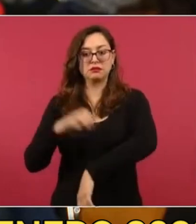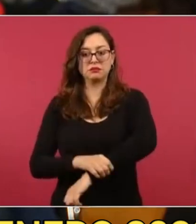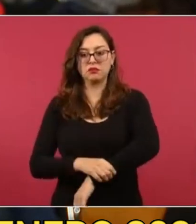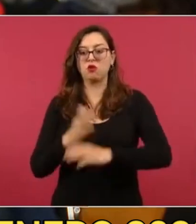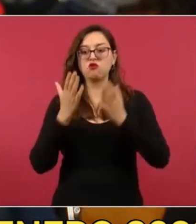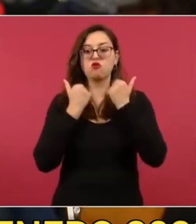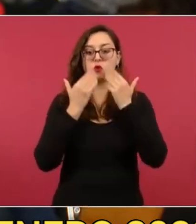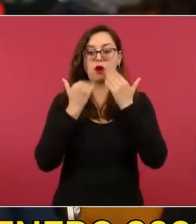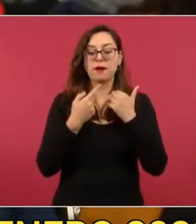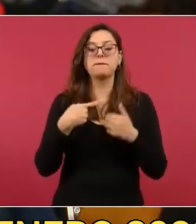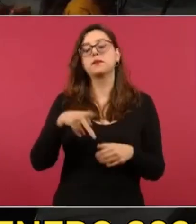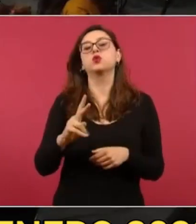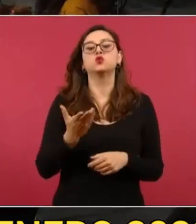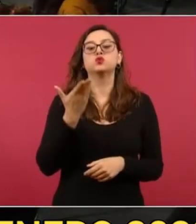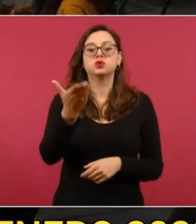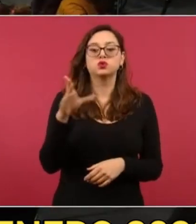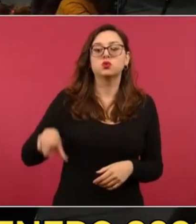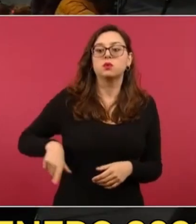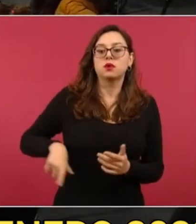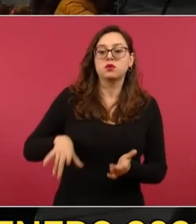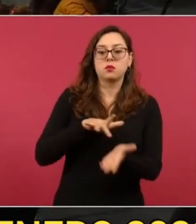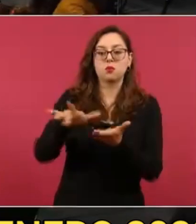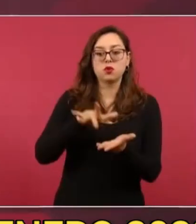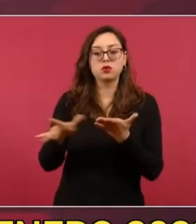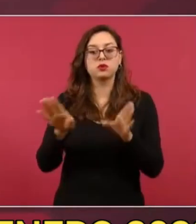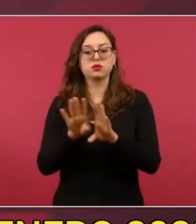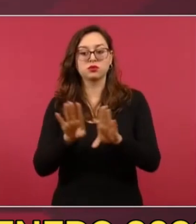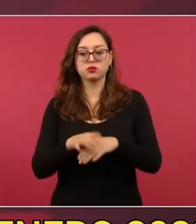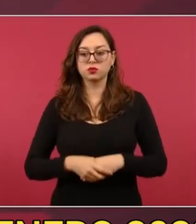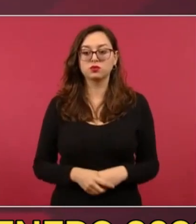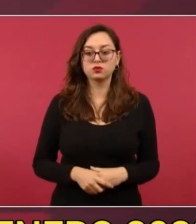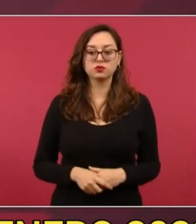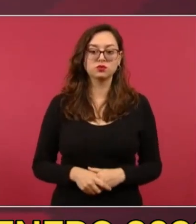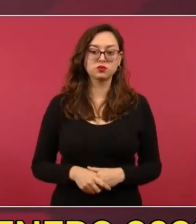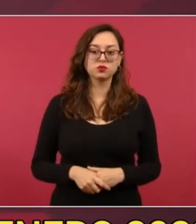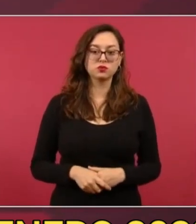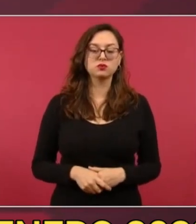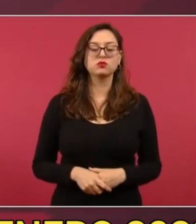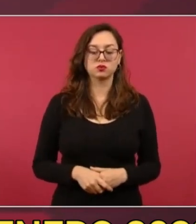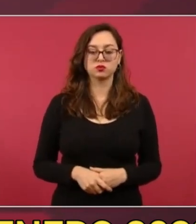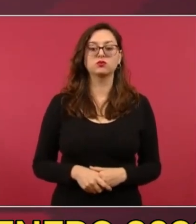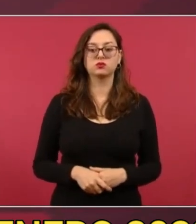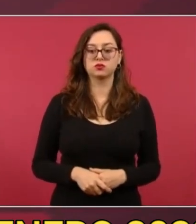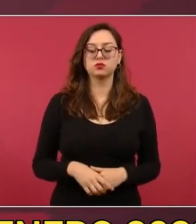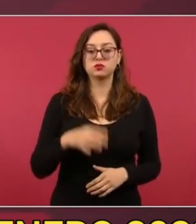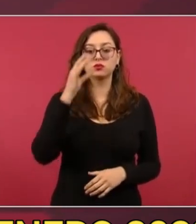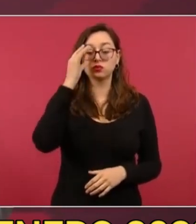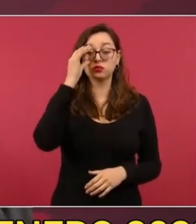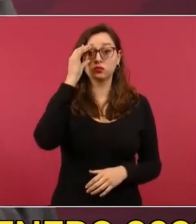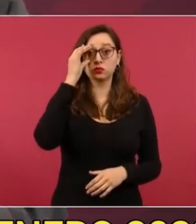sé si su gobierno va a poder apoyarlo. Sí, ya lo expresamos. Es